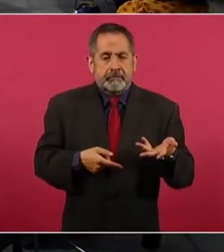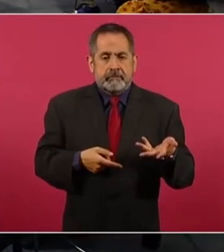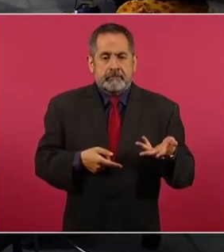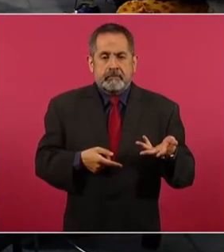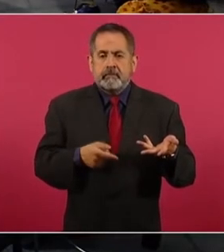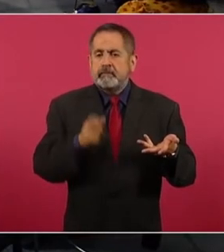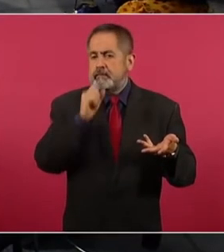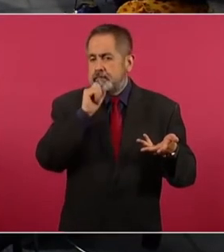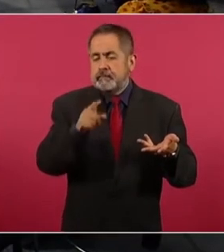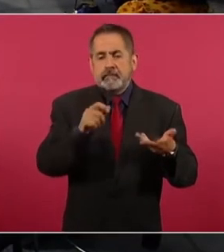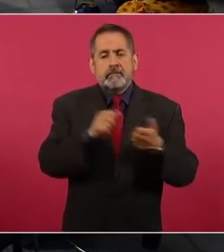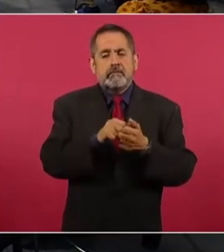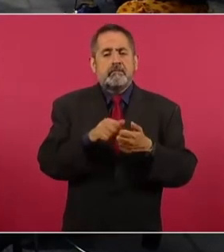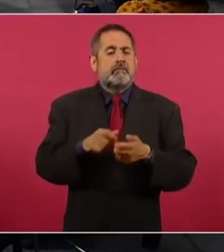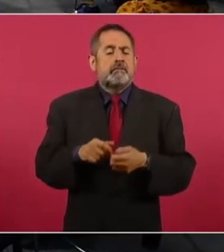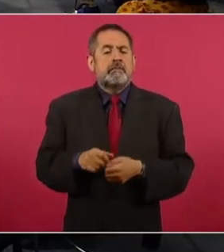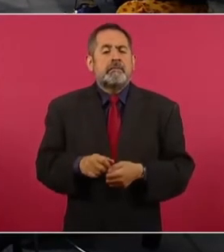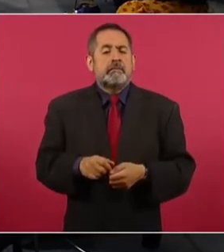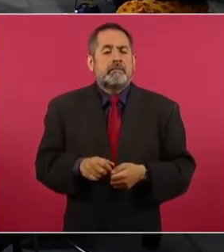añadido